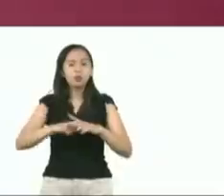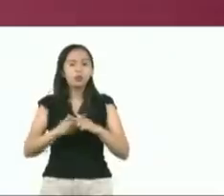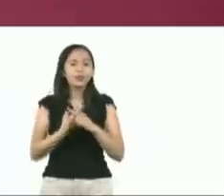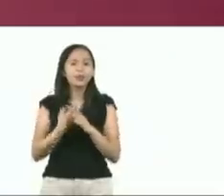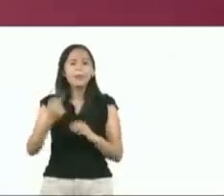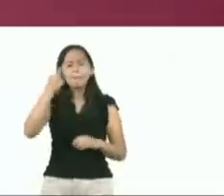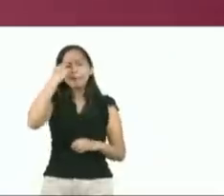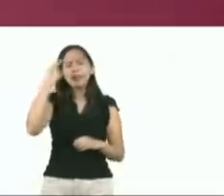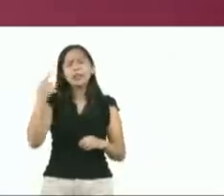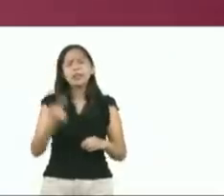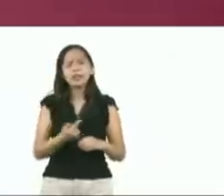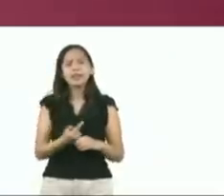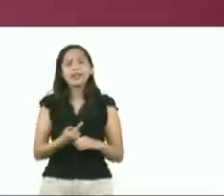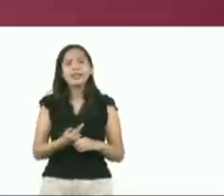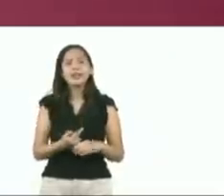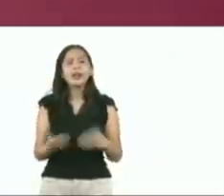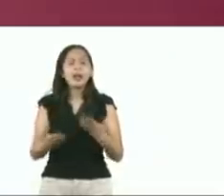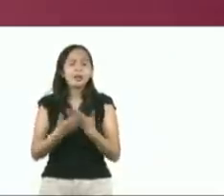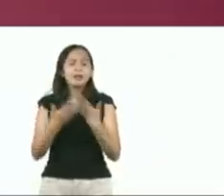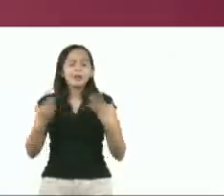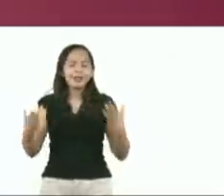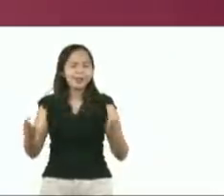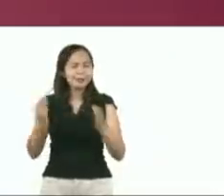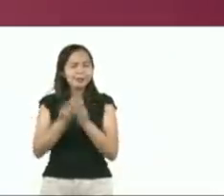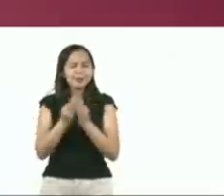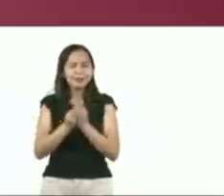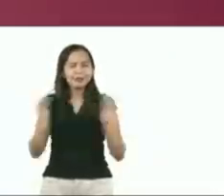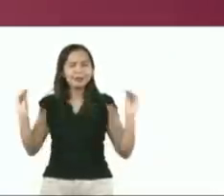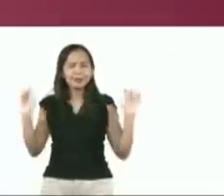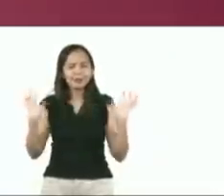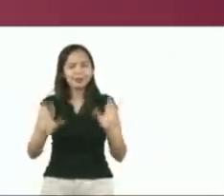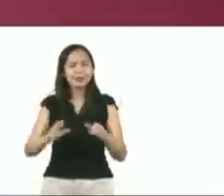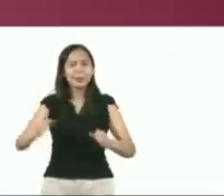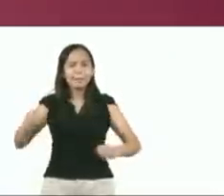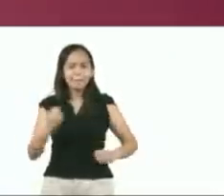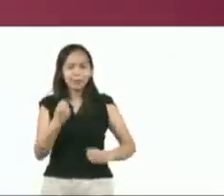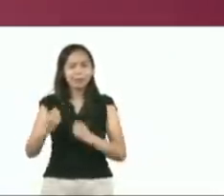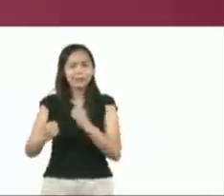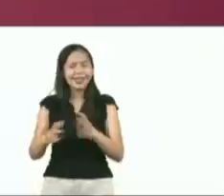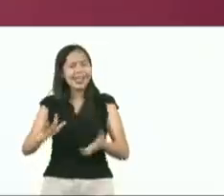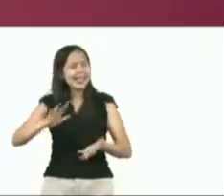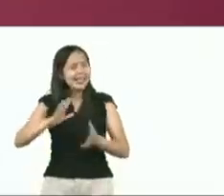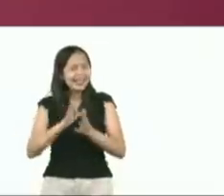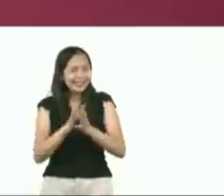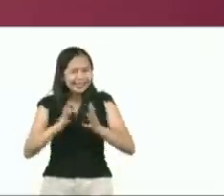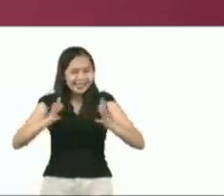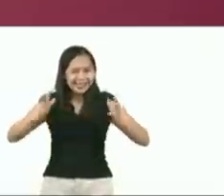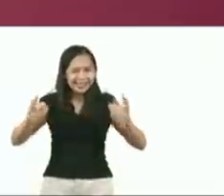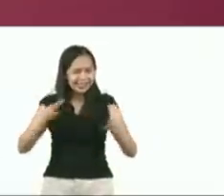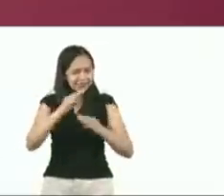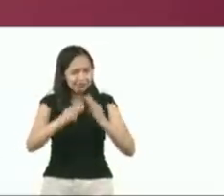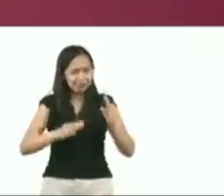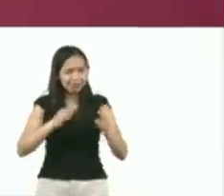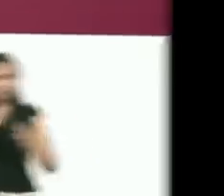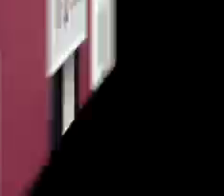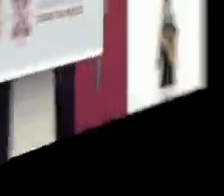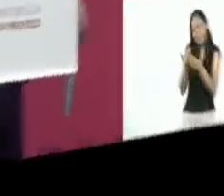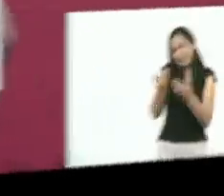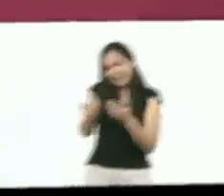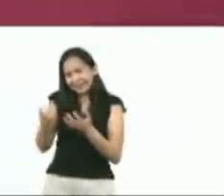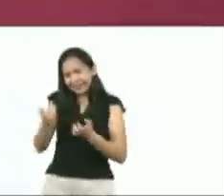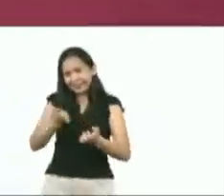para hacer realidad la clase de boxeo más grande del mundo. Y más allá de todo, poner el nombre de México en